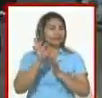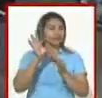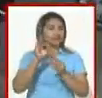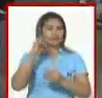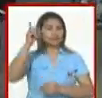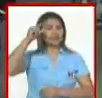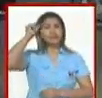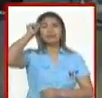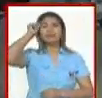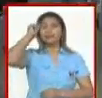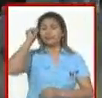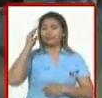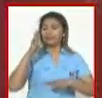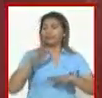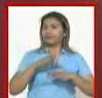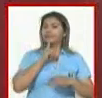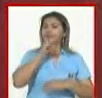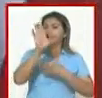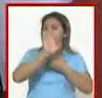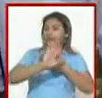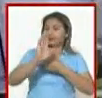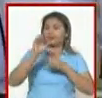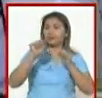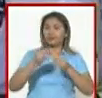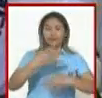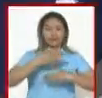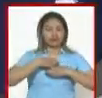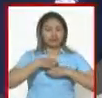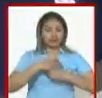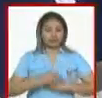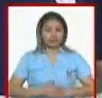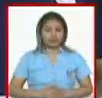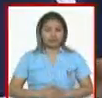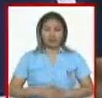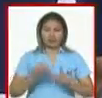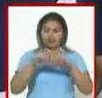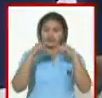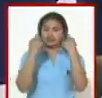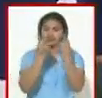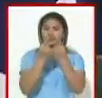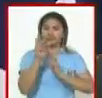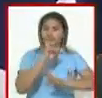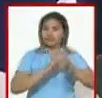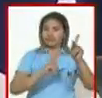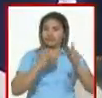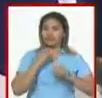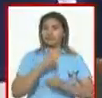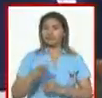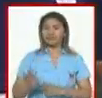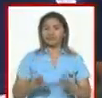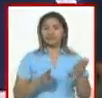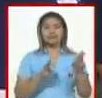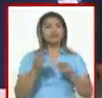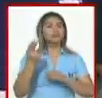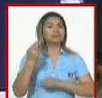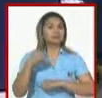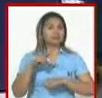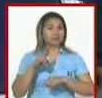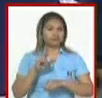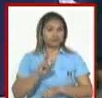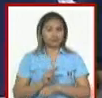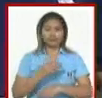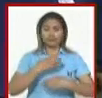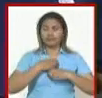al gobierno sobre todo garantías para poder protestar bueno es un movimiento ciudadano que de manera y su naturaleza siempre